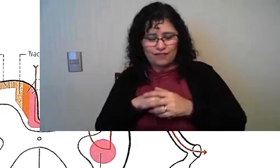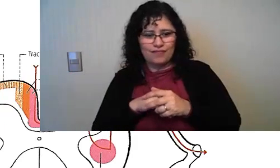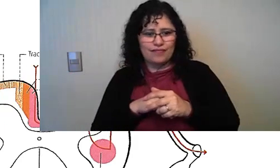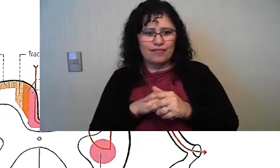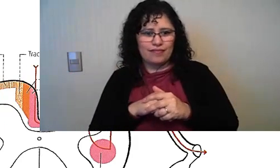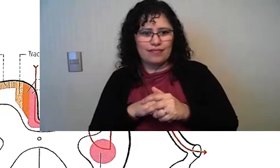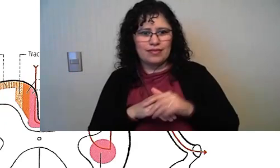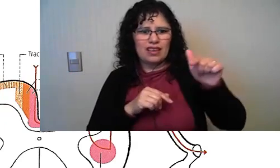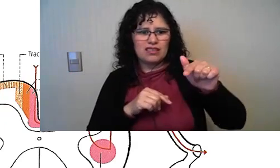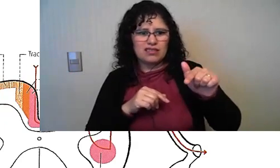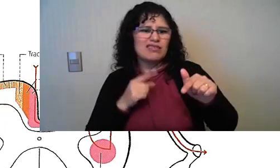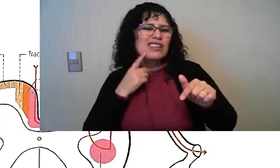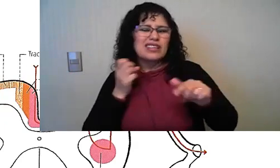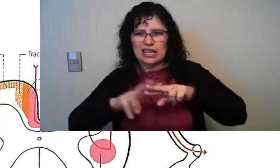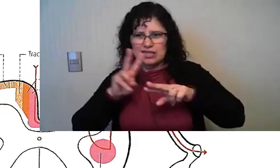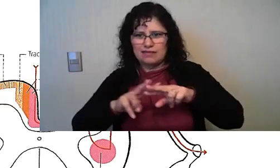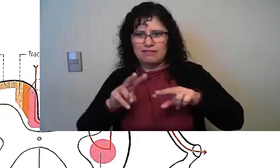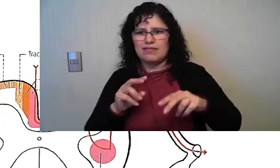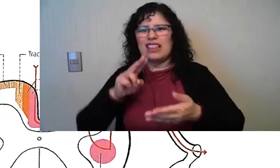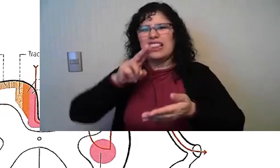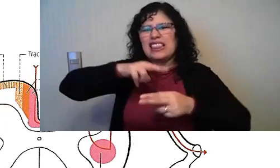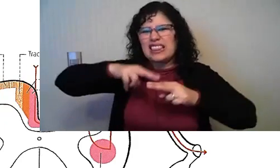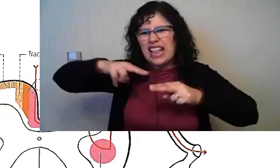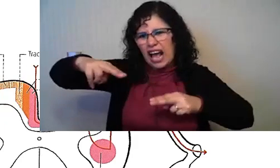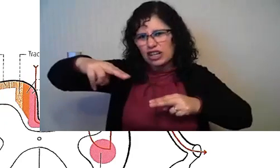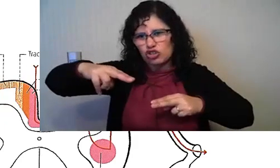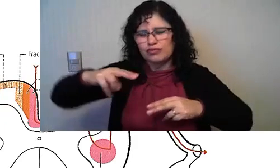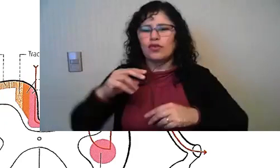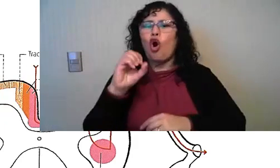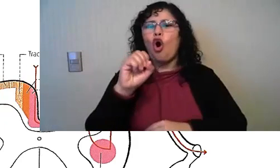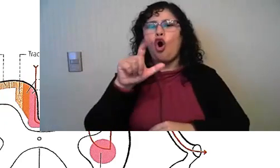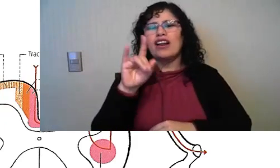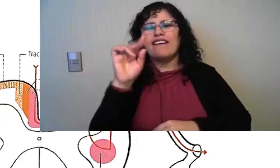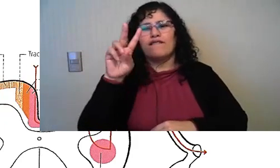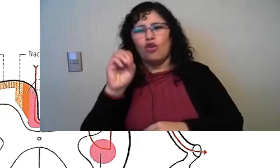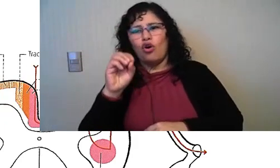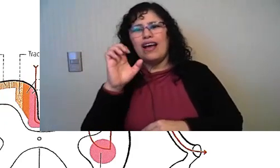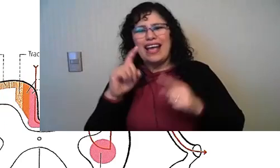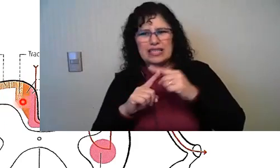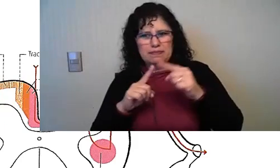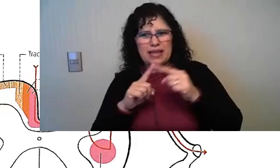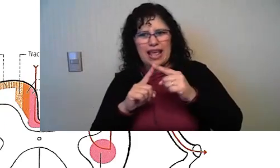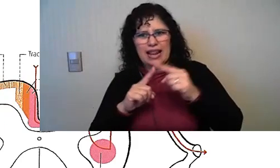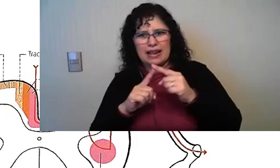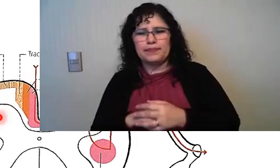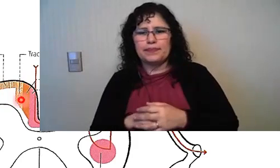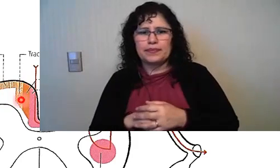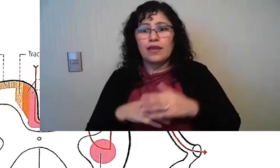y que forma el tracto olivoespinal, es decir, de este núcleo hacia la médula espinal. Bueno, todos estos